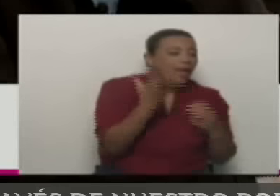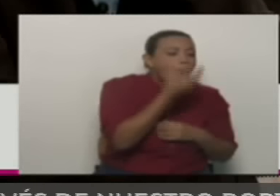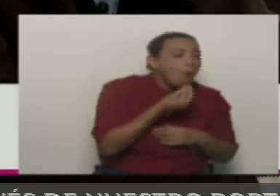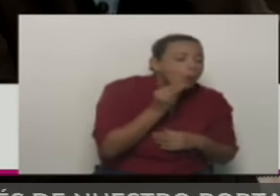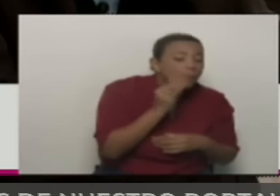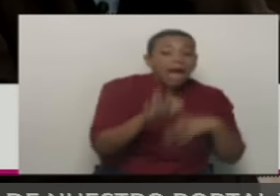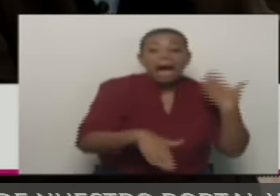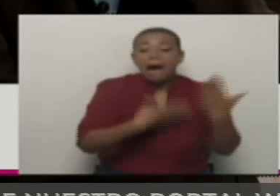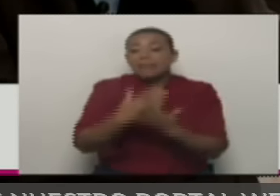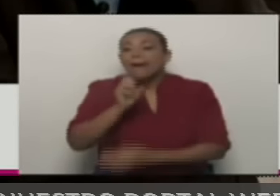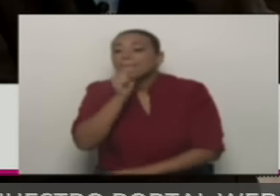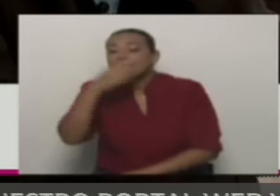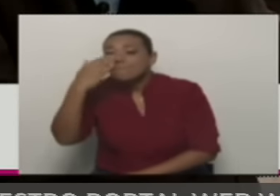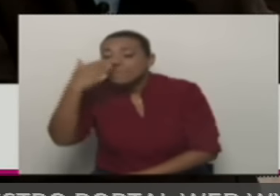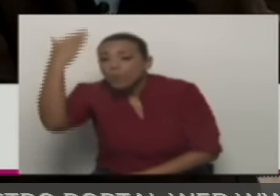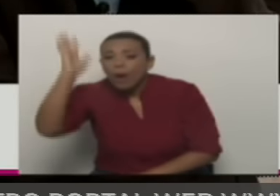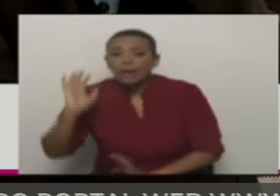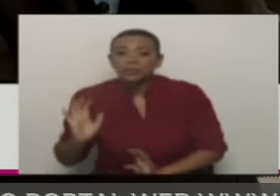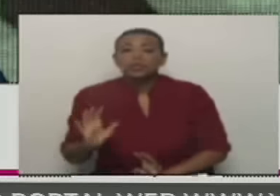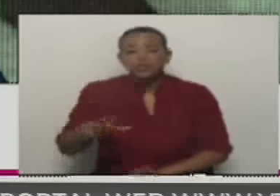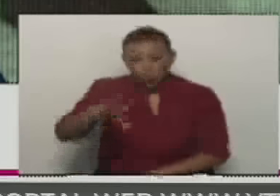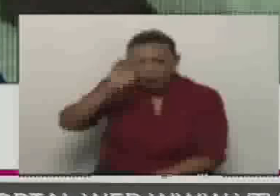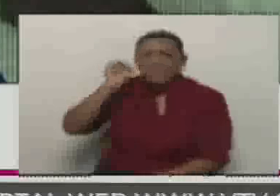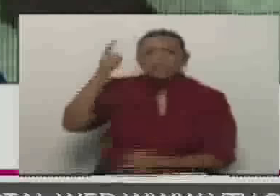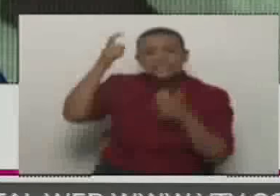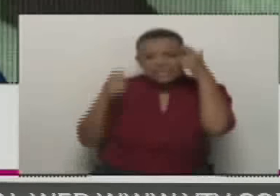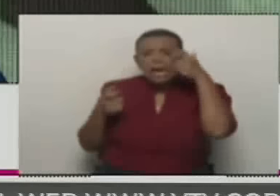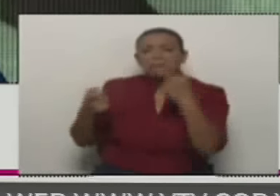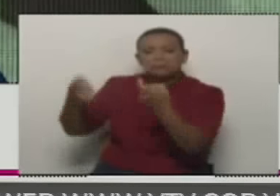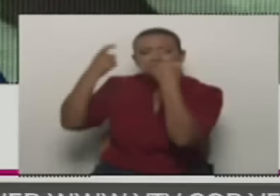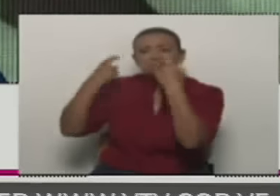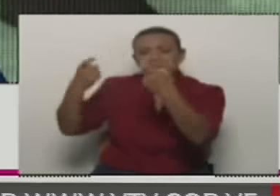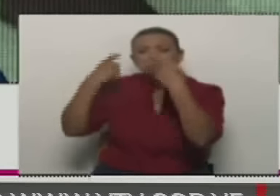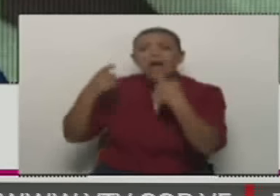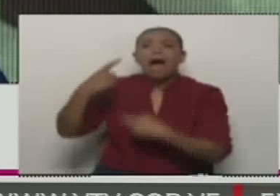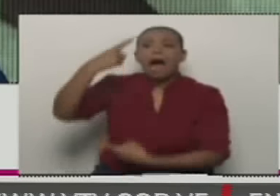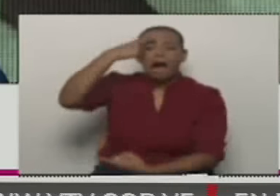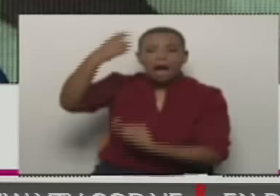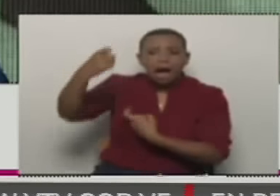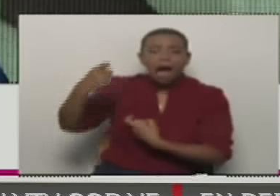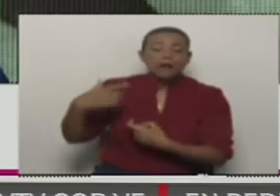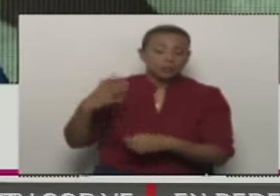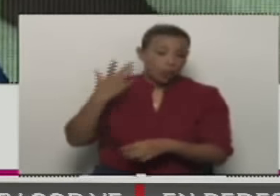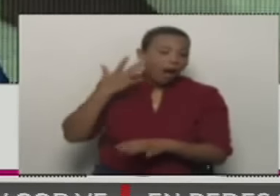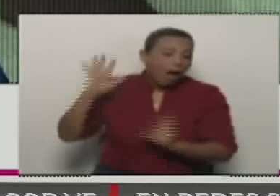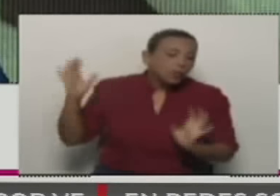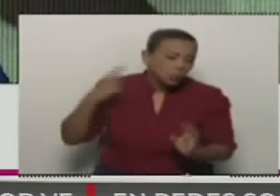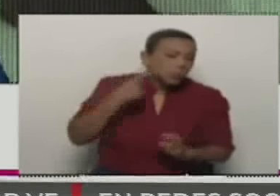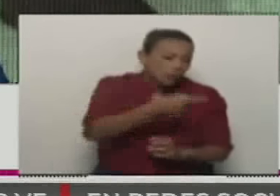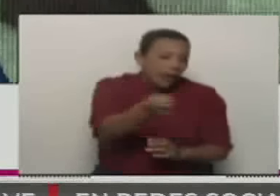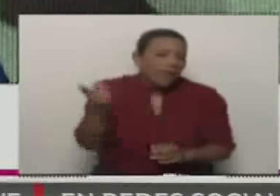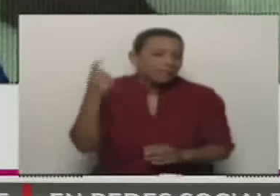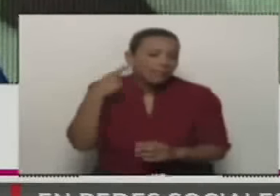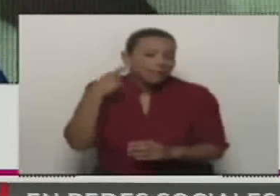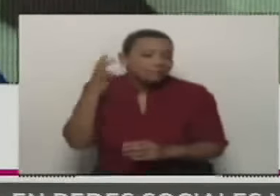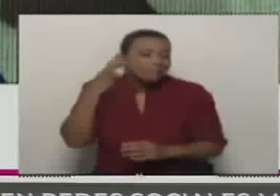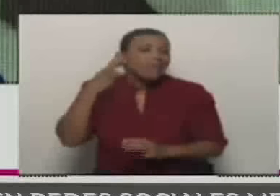Yo aprendí del comandante Chávez un concepto. Y ustedes escucharán y se